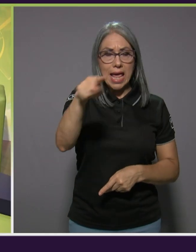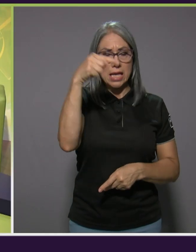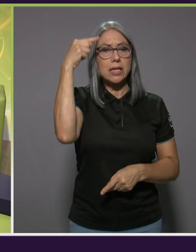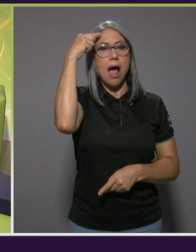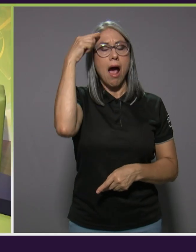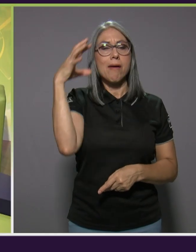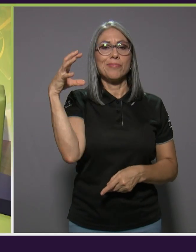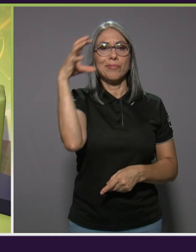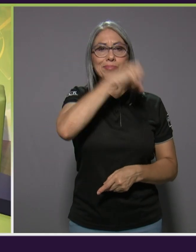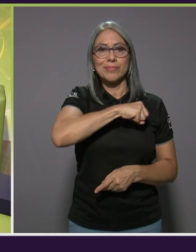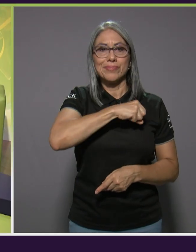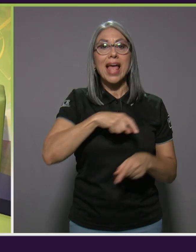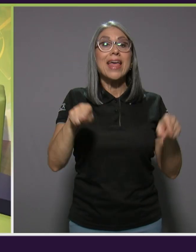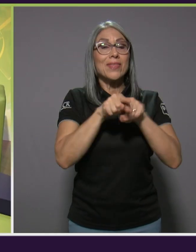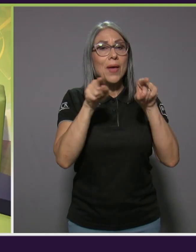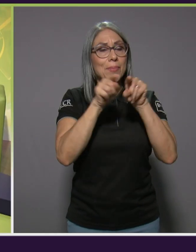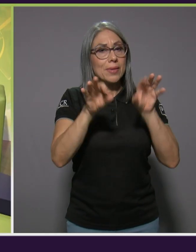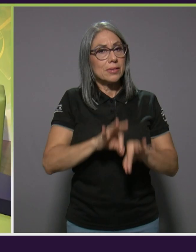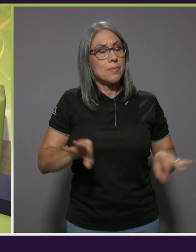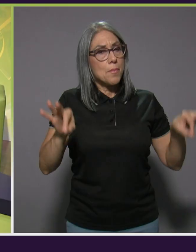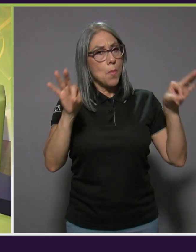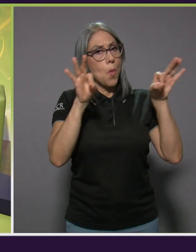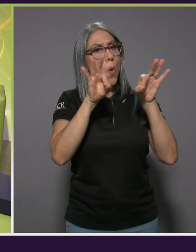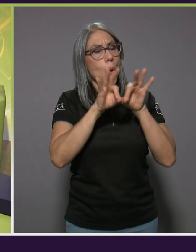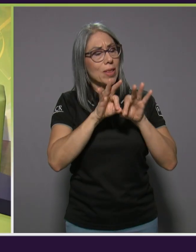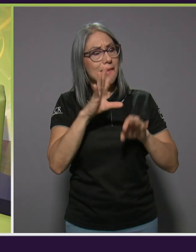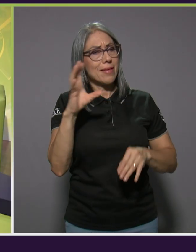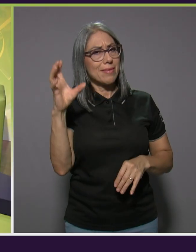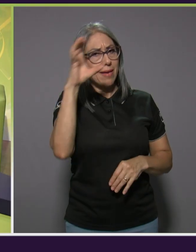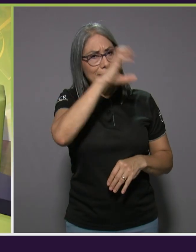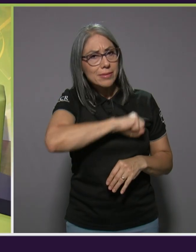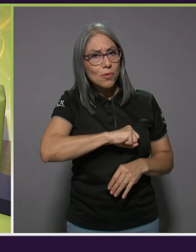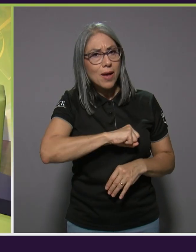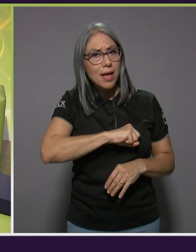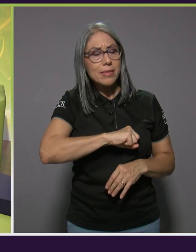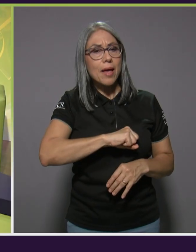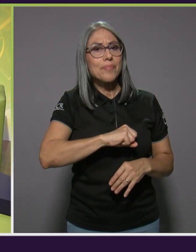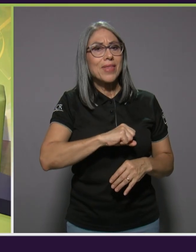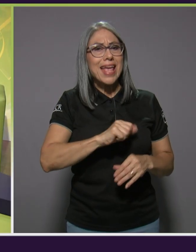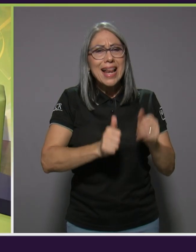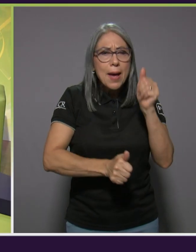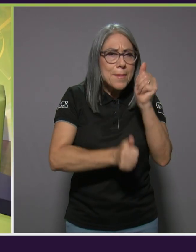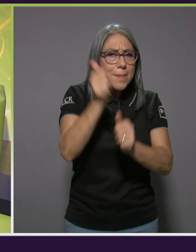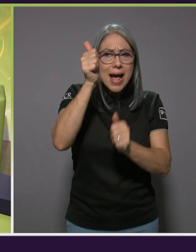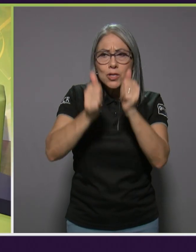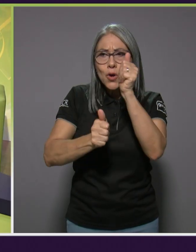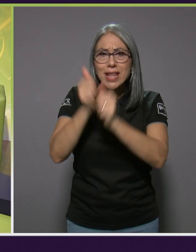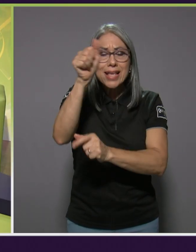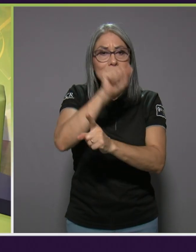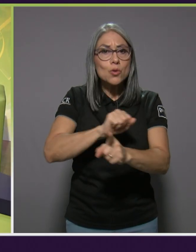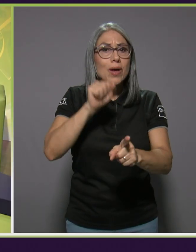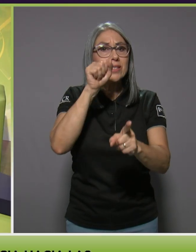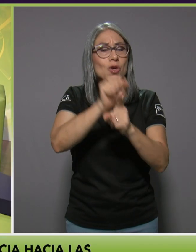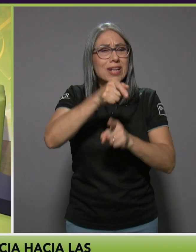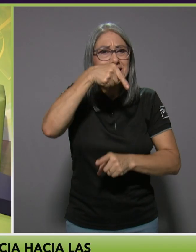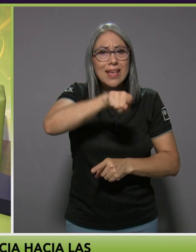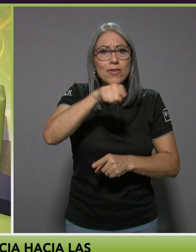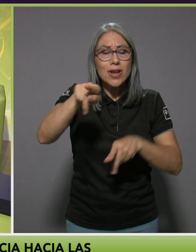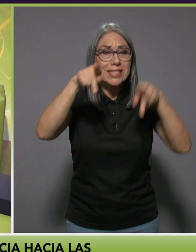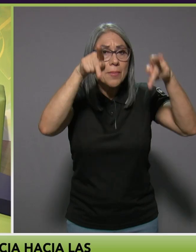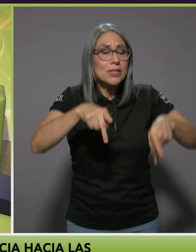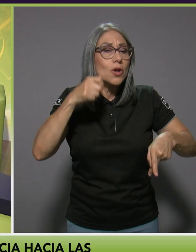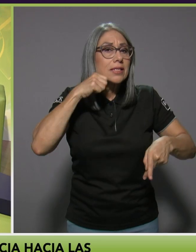también, María Fernanda, reconocer que la mayor cantidad de casos de violencia que se dan en personas adultas mayores no